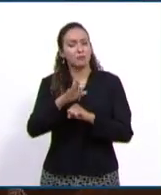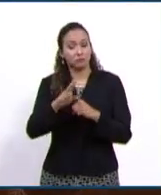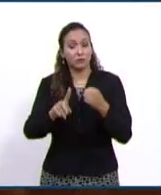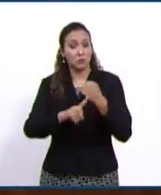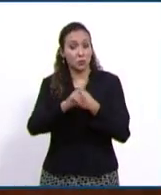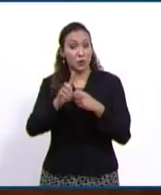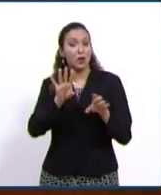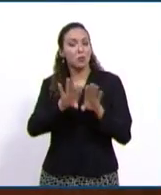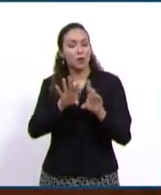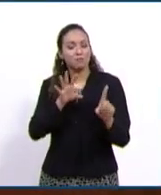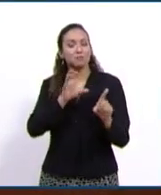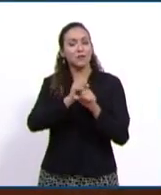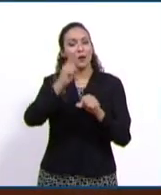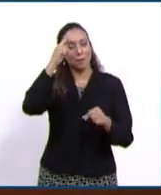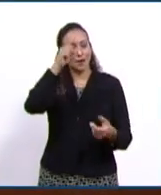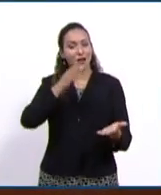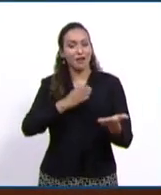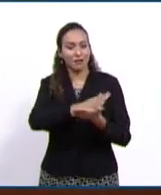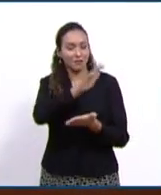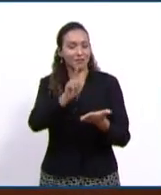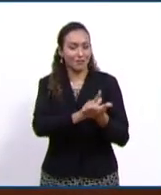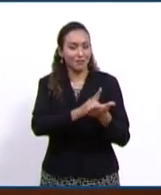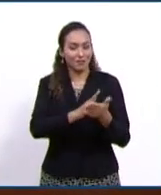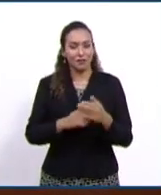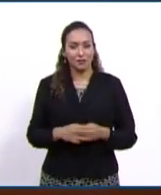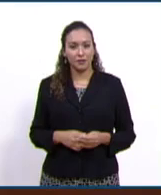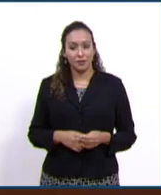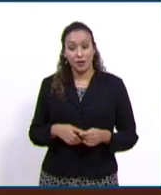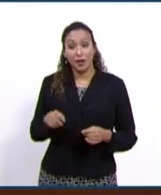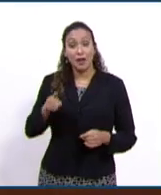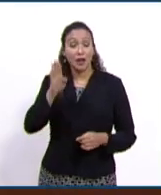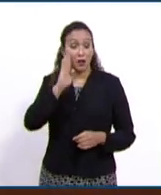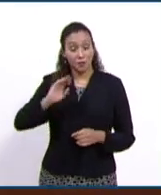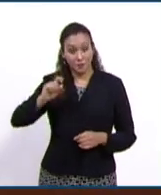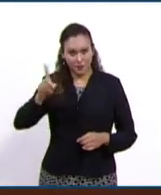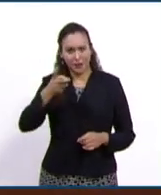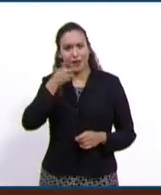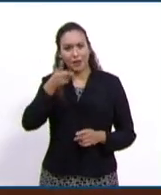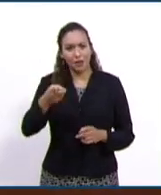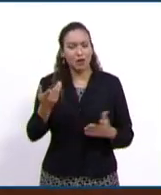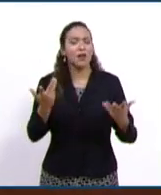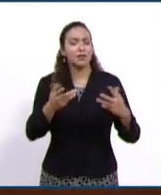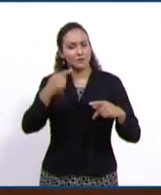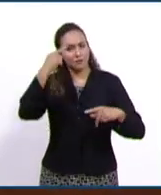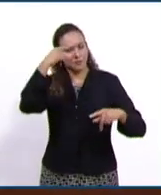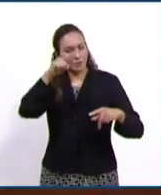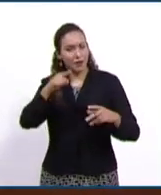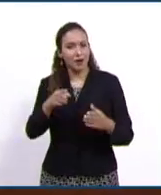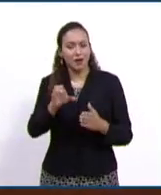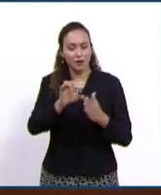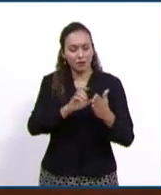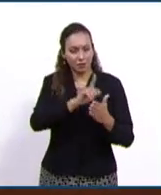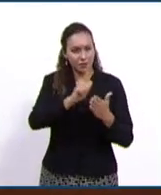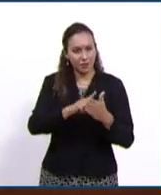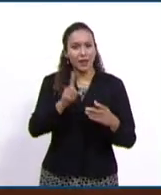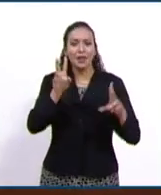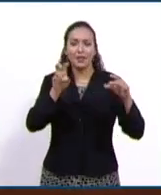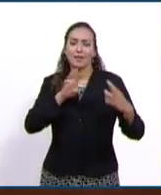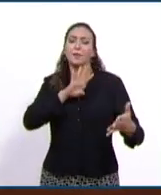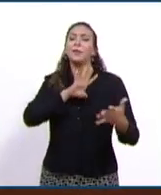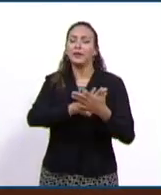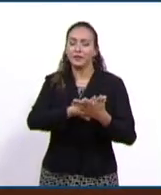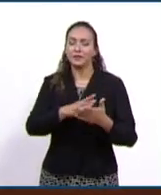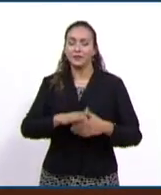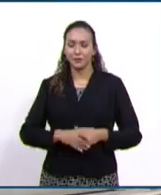en México, la ministra presidenta destacó algunos de los avances del Poder Judicial Federal en la consolidación del sistema penal